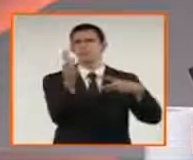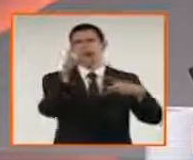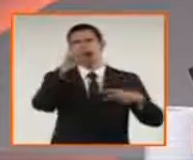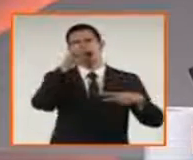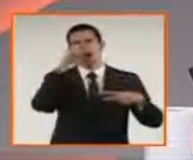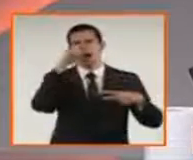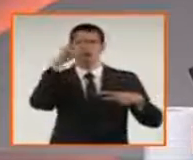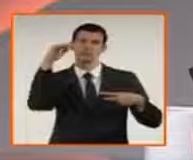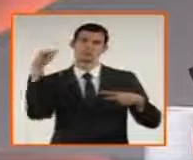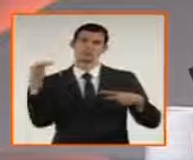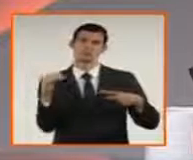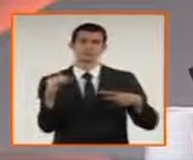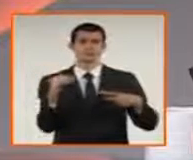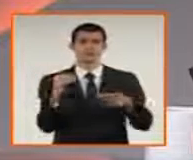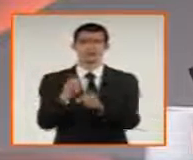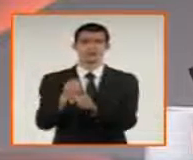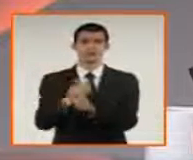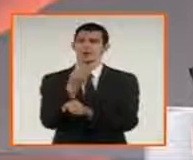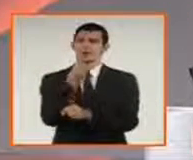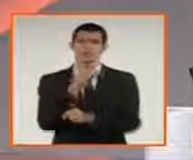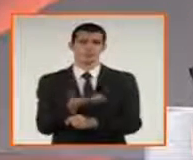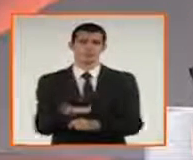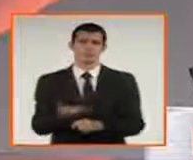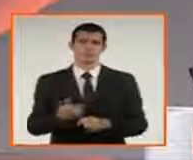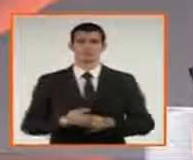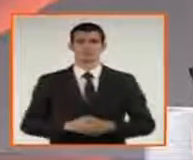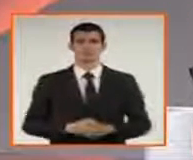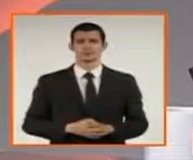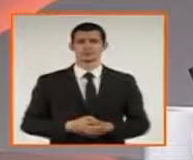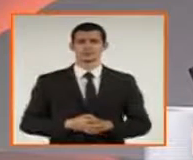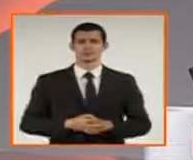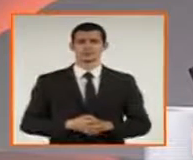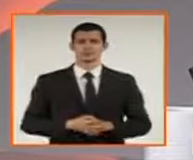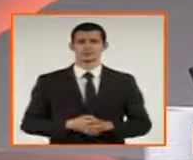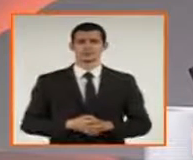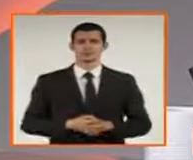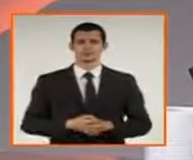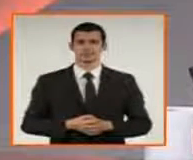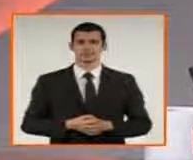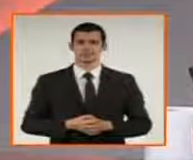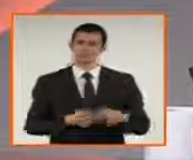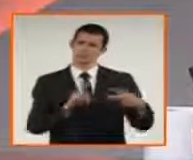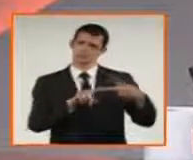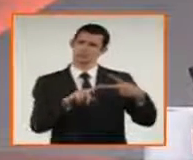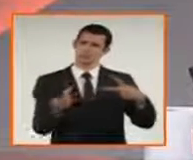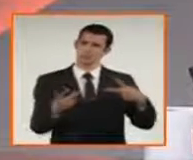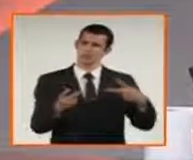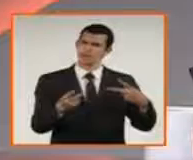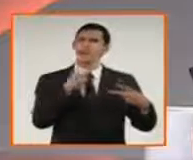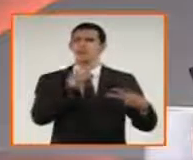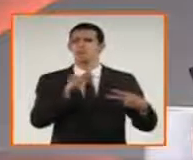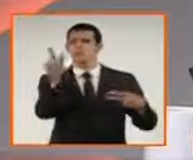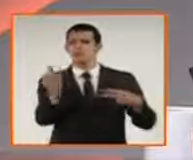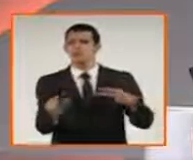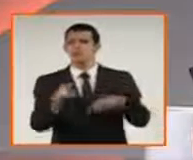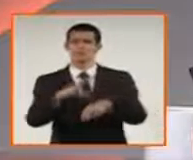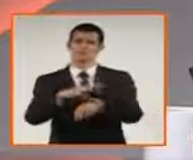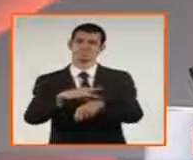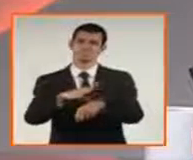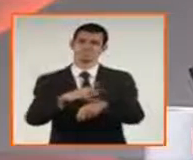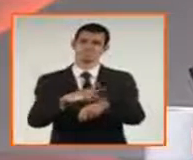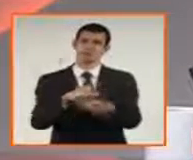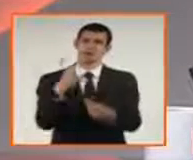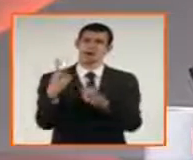tener la capacidad laboral. En segundo lugar, puede pasar por enfermedad. Es una enfermedad que provoque